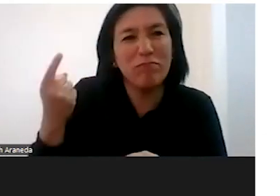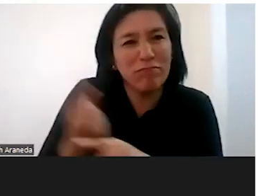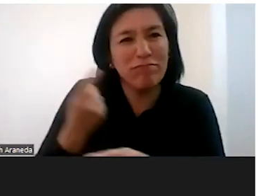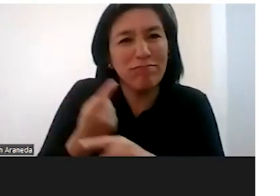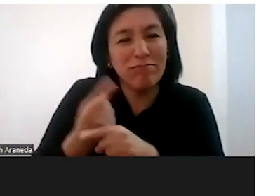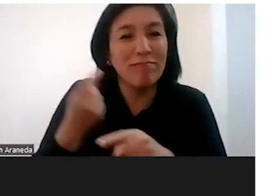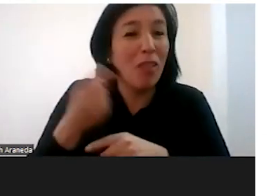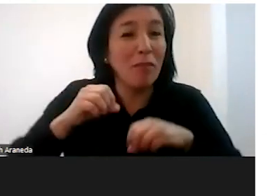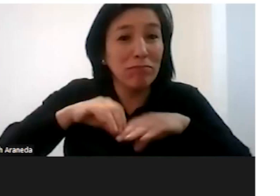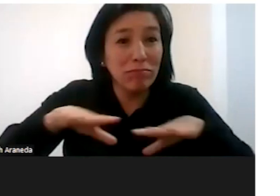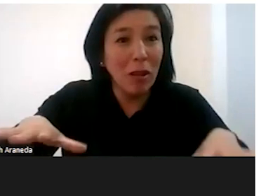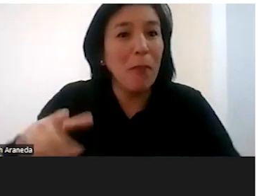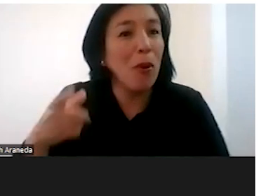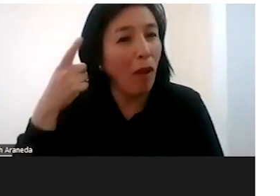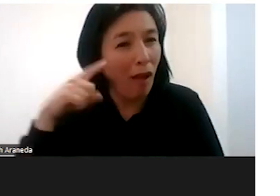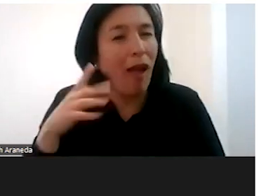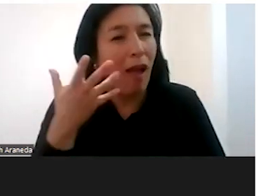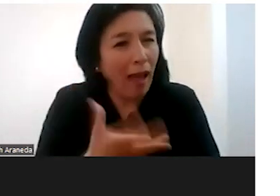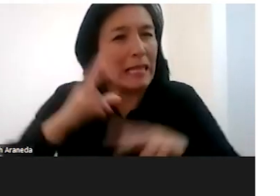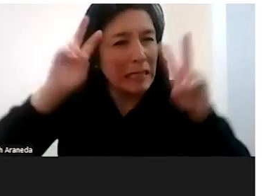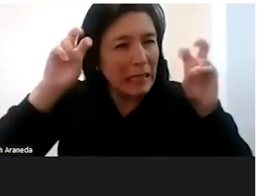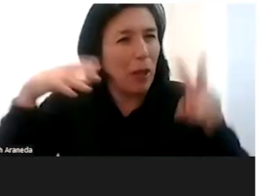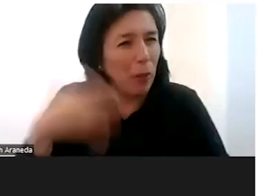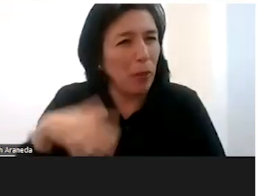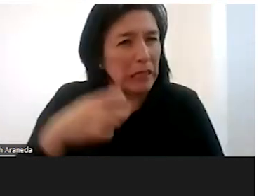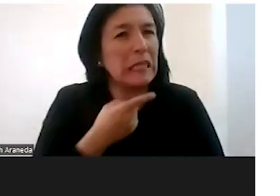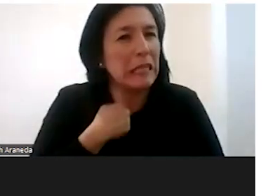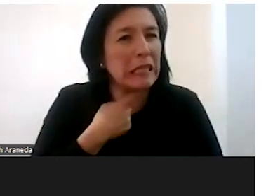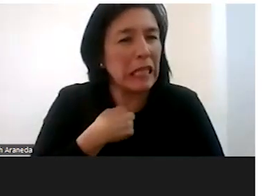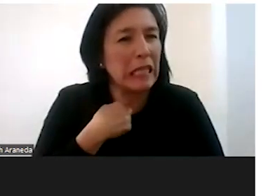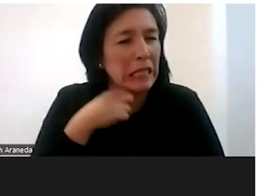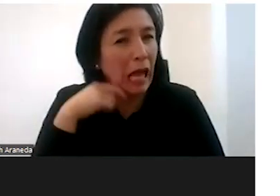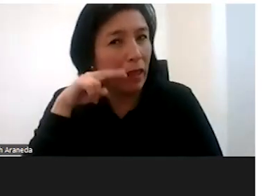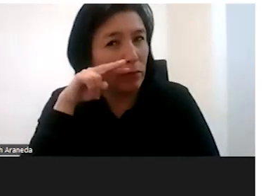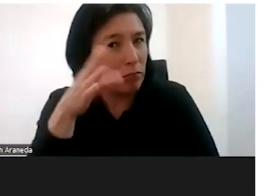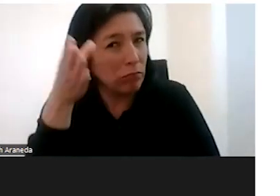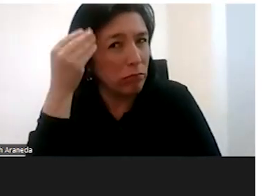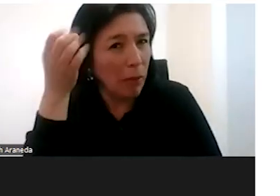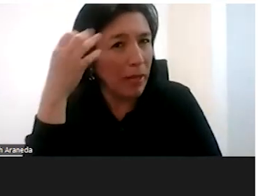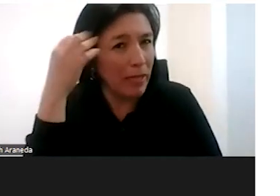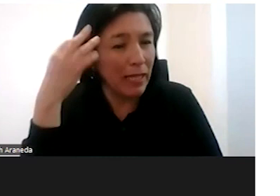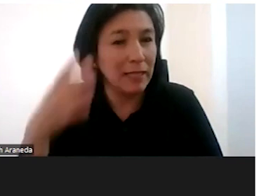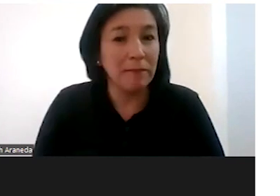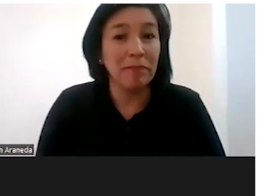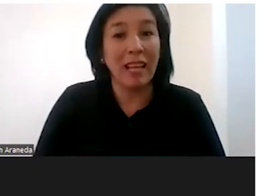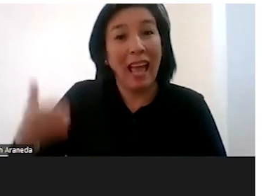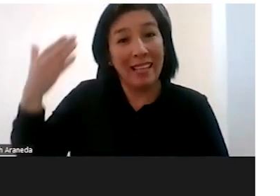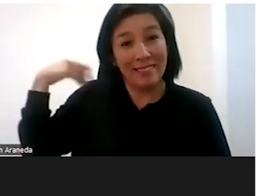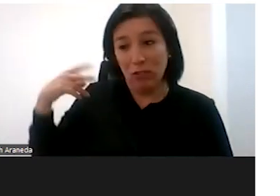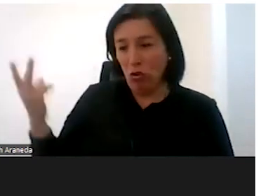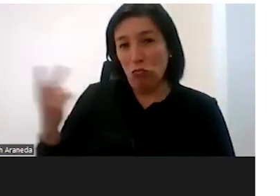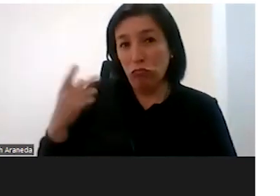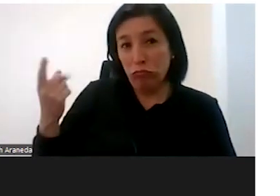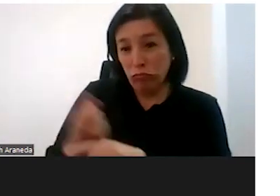de la arqueología que son fundamentales que pueden aportar los antropólogos físicos a lo que hacemos los arqueólogos. Así que hicimos algo entre los dos